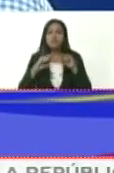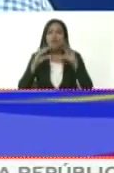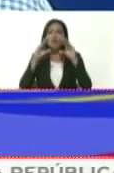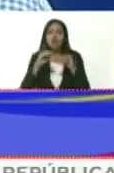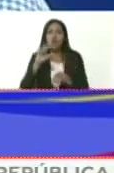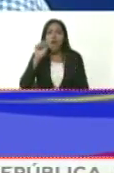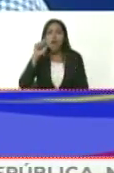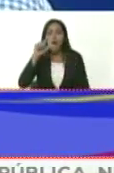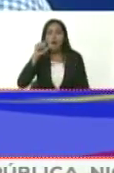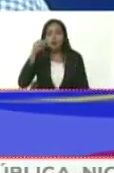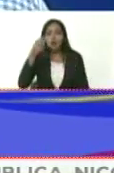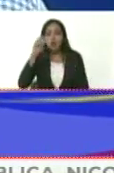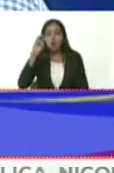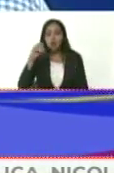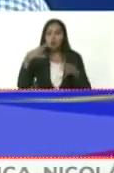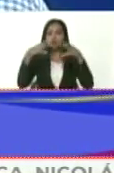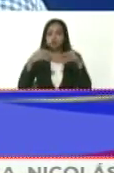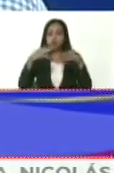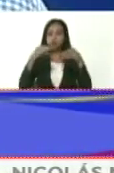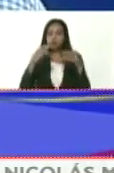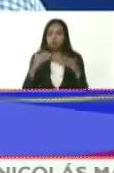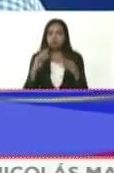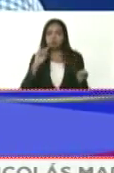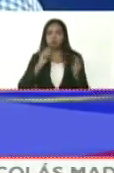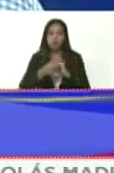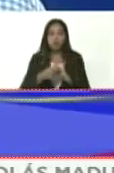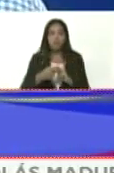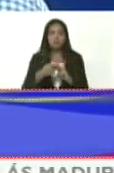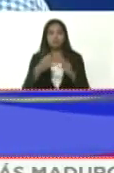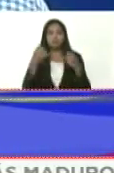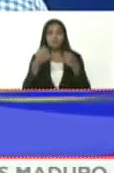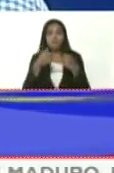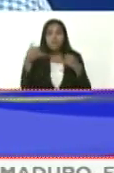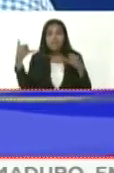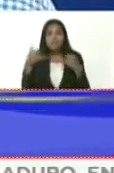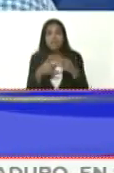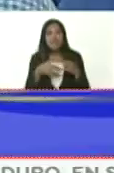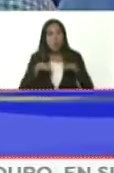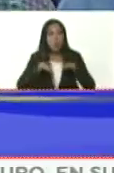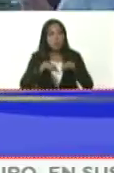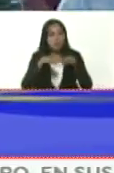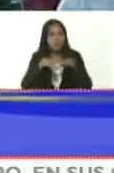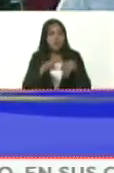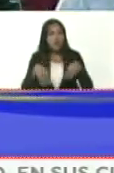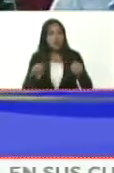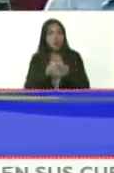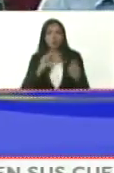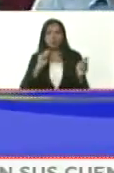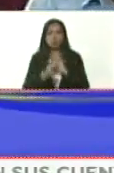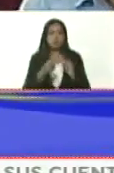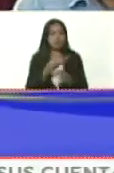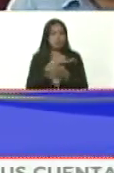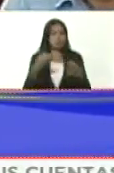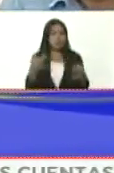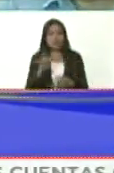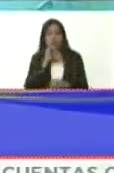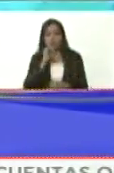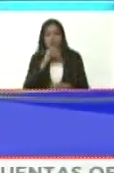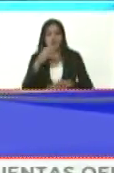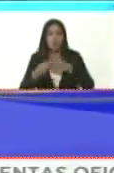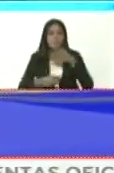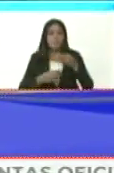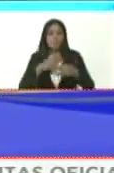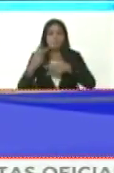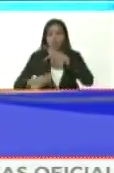para progresivamente sustituir la importación de algodón, de hilo y de tela para la industria textil. Excelente noticia, pues se producirá